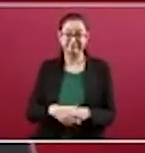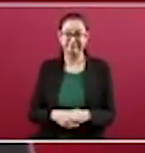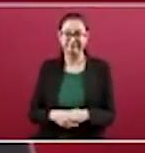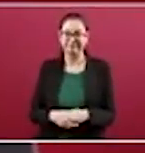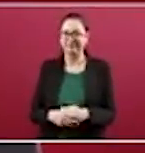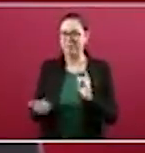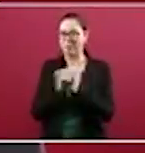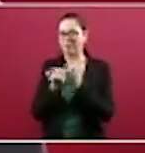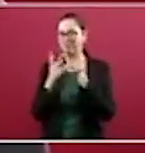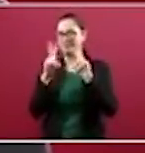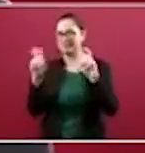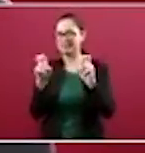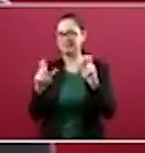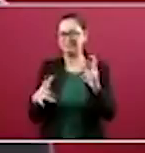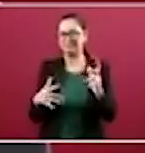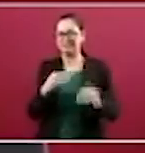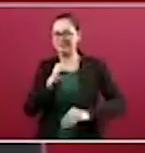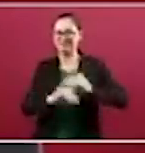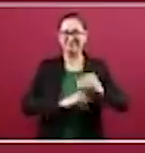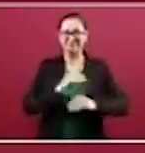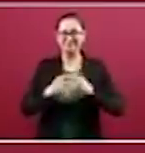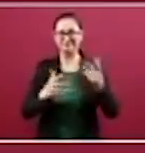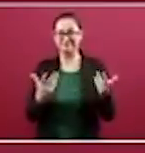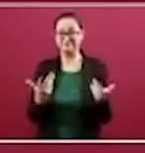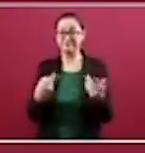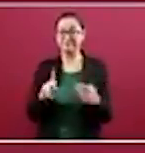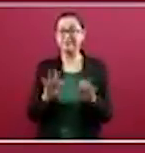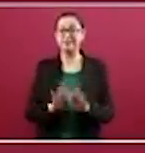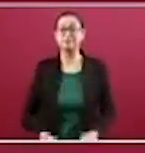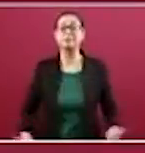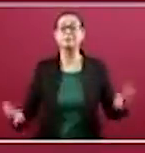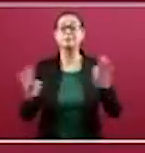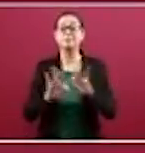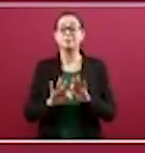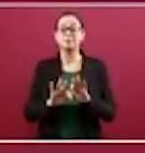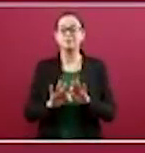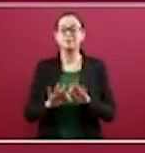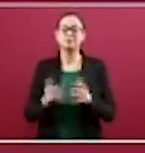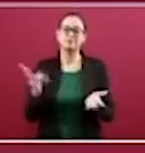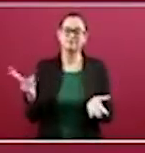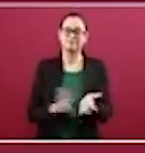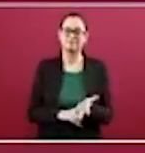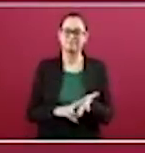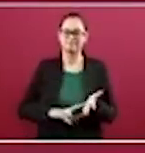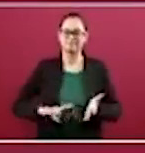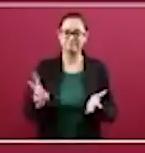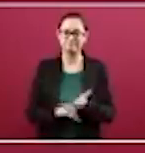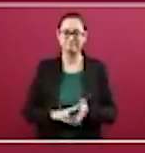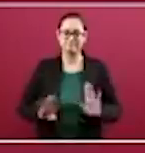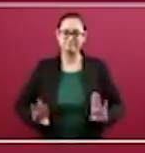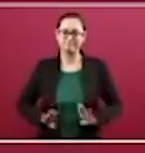es polémico, pero muy importante, en el fortalecimiento de valores